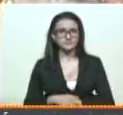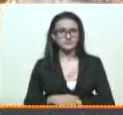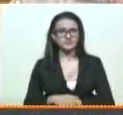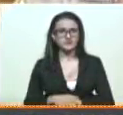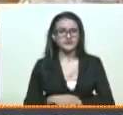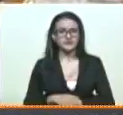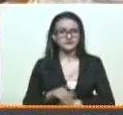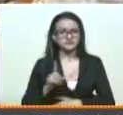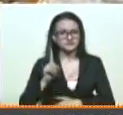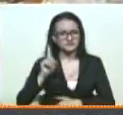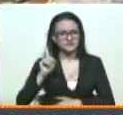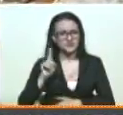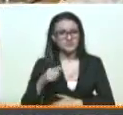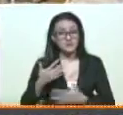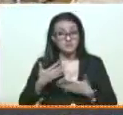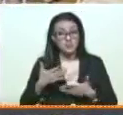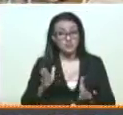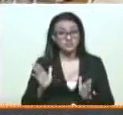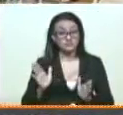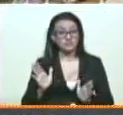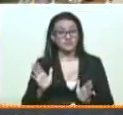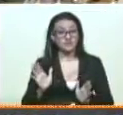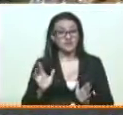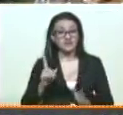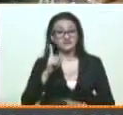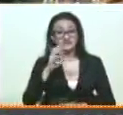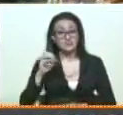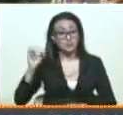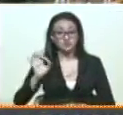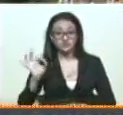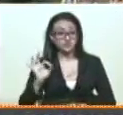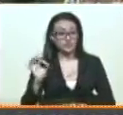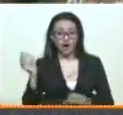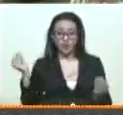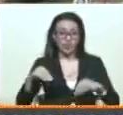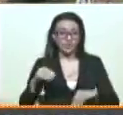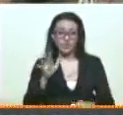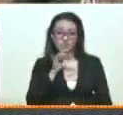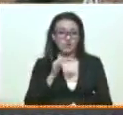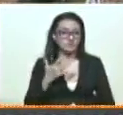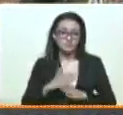Incluso tendríamos la posibilidad de no estar 100% de acuerdo.